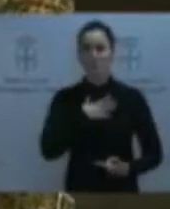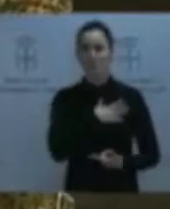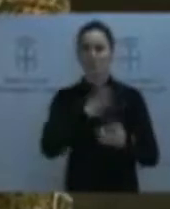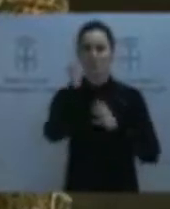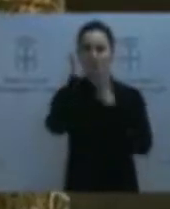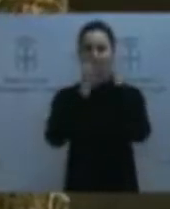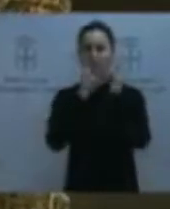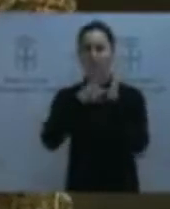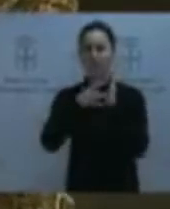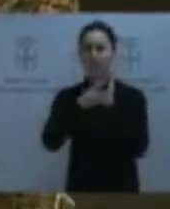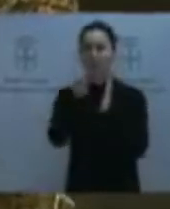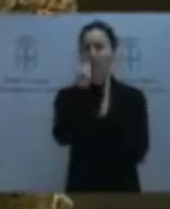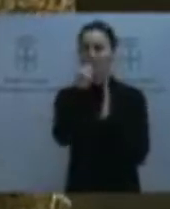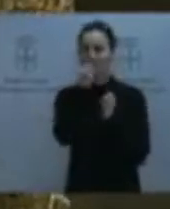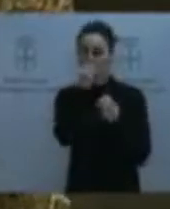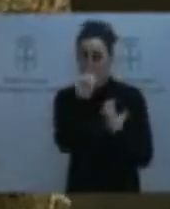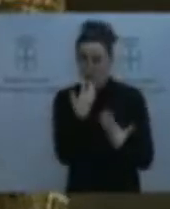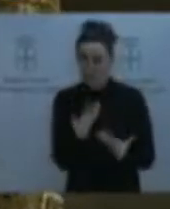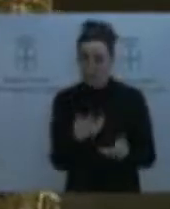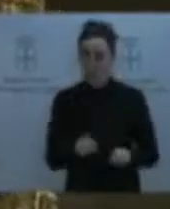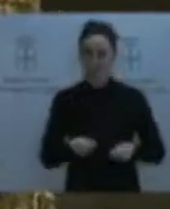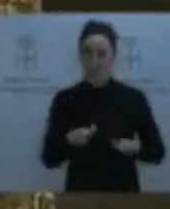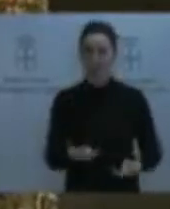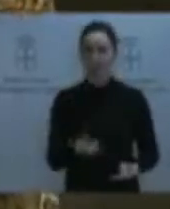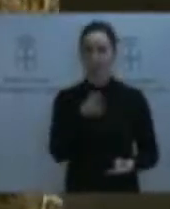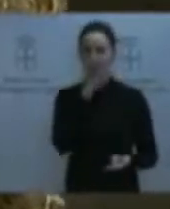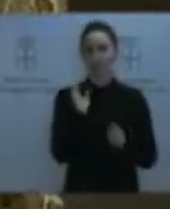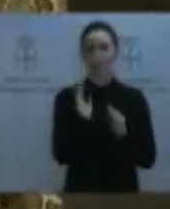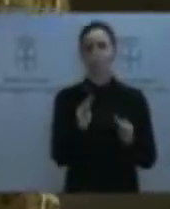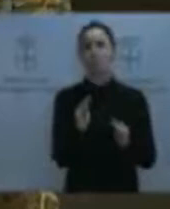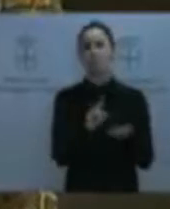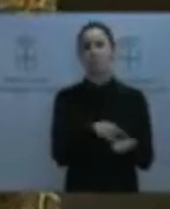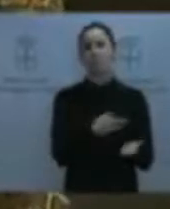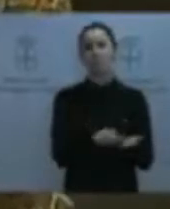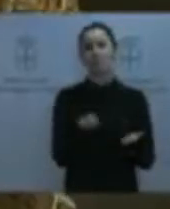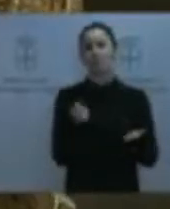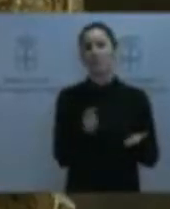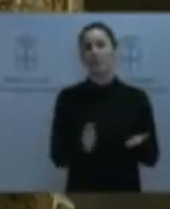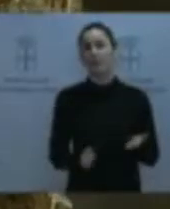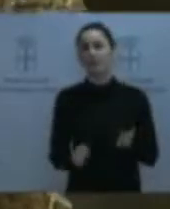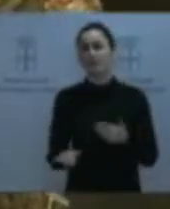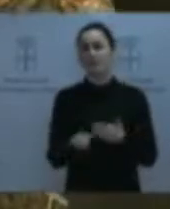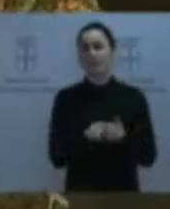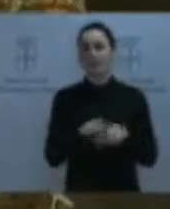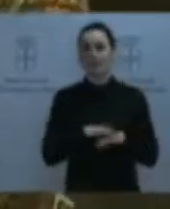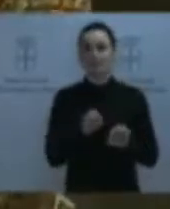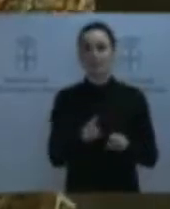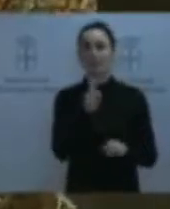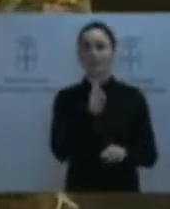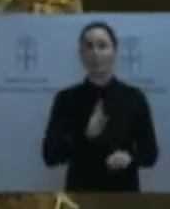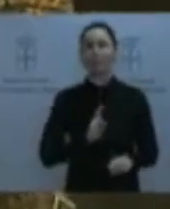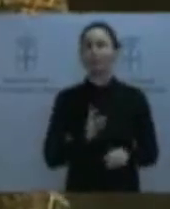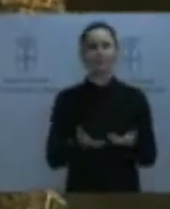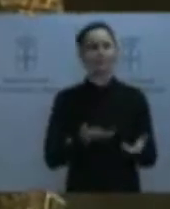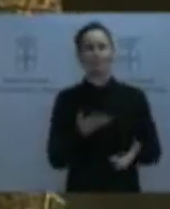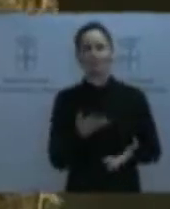Ya que también hay otros proyectos similares aquí cercanos, para que no me diga usted que es que en Holanda la